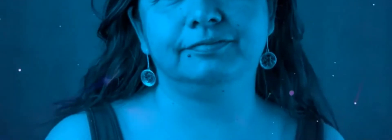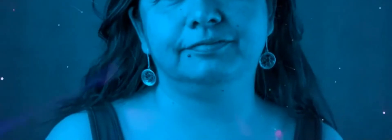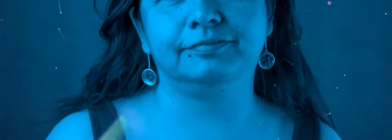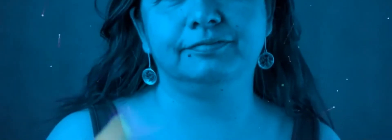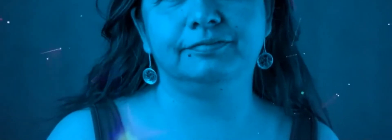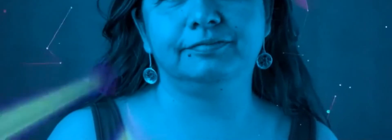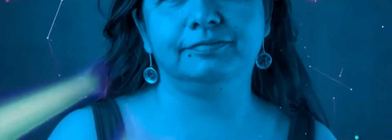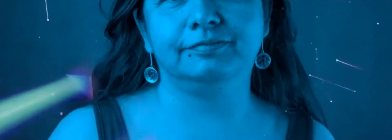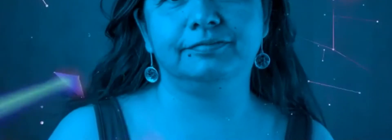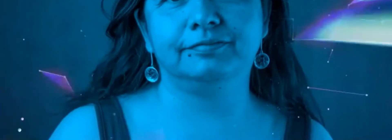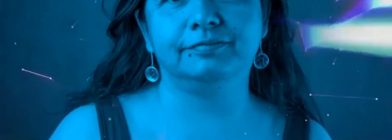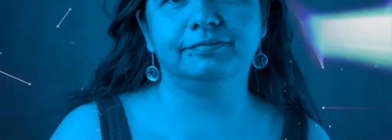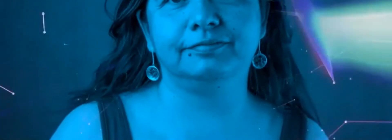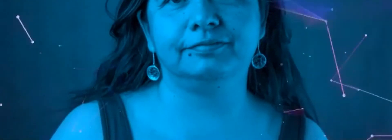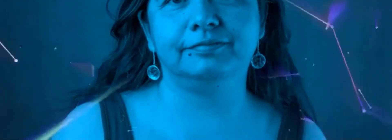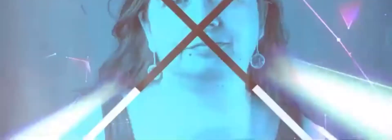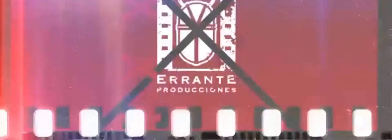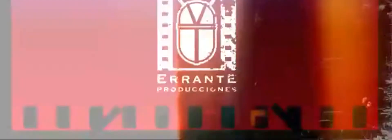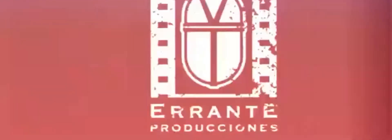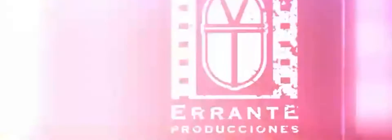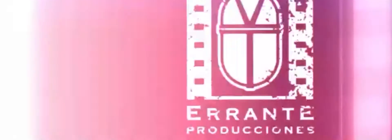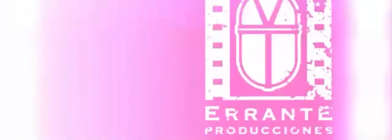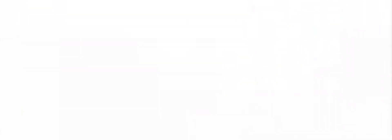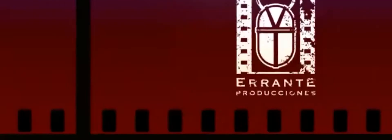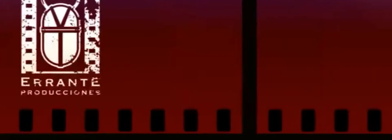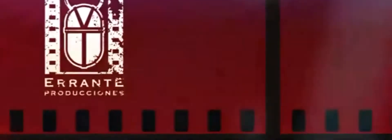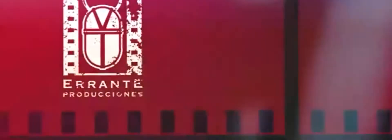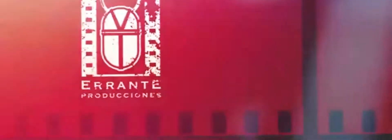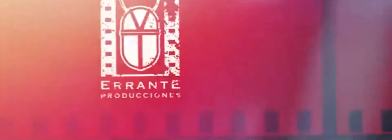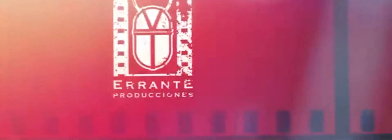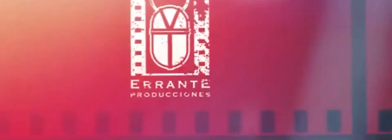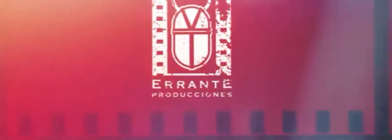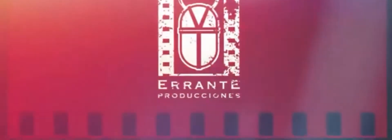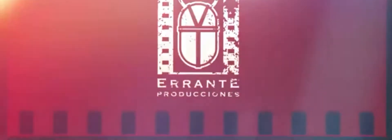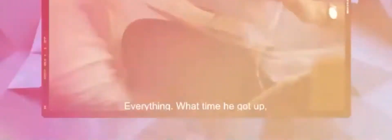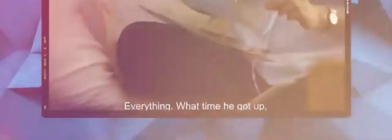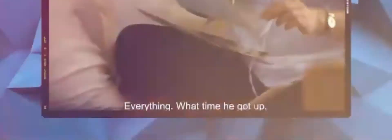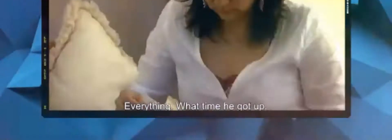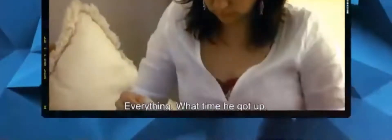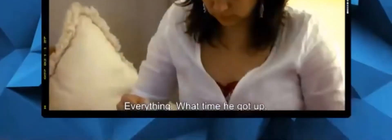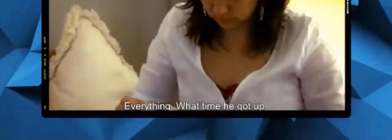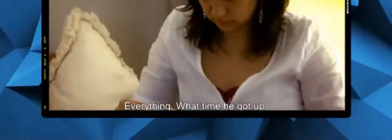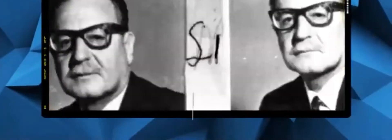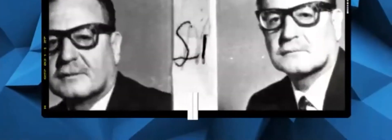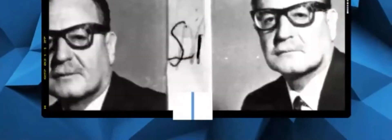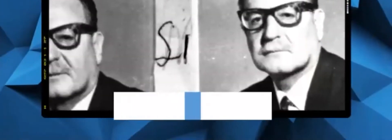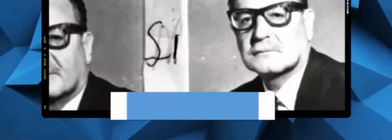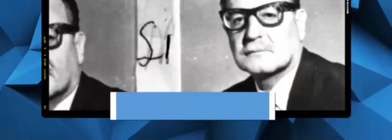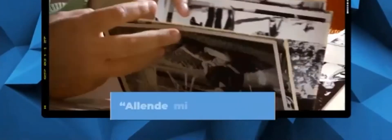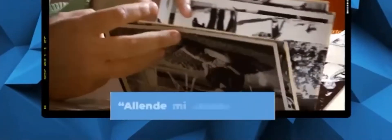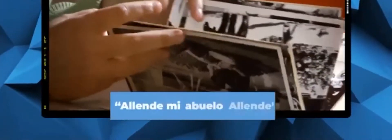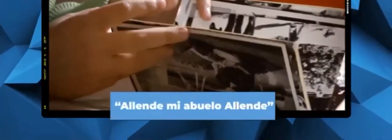directora y productora de documentales a través de su empresa productora errante ha producido importantes